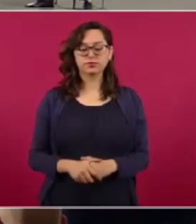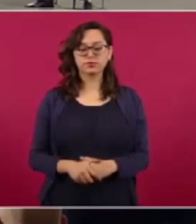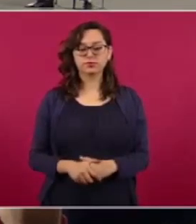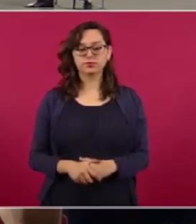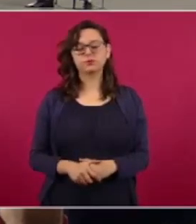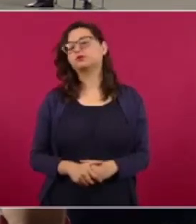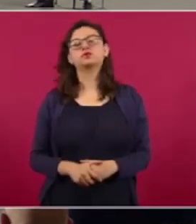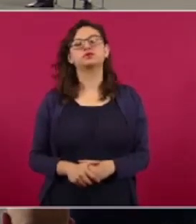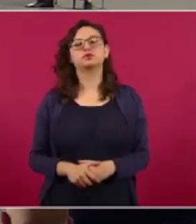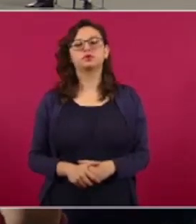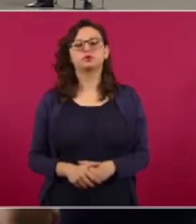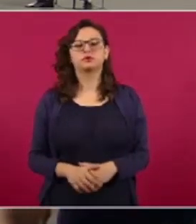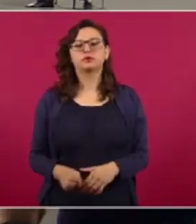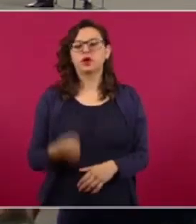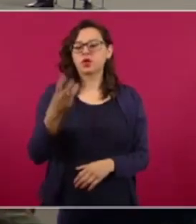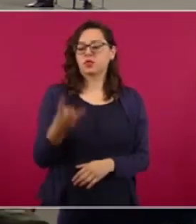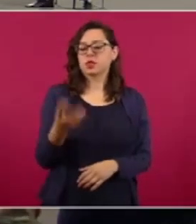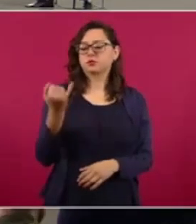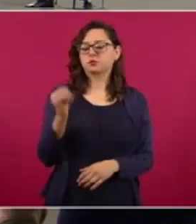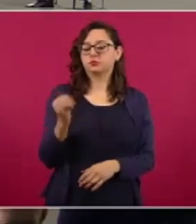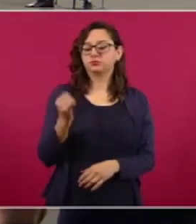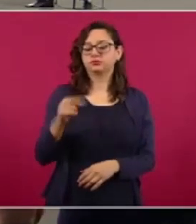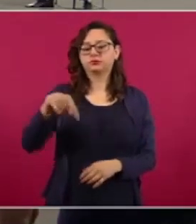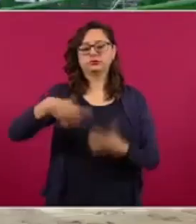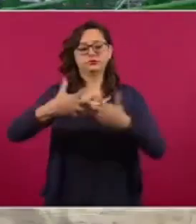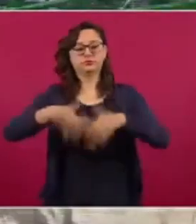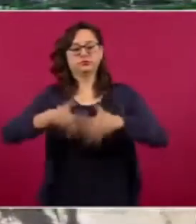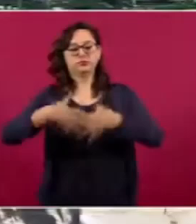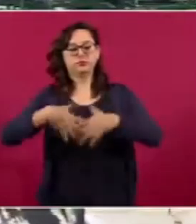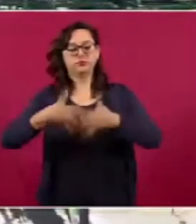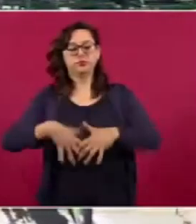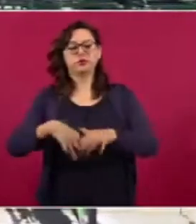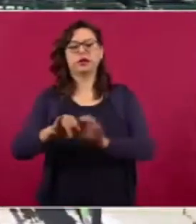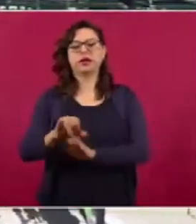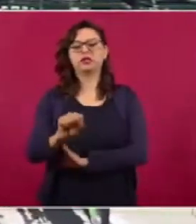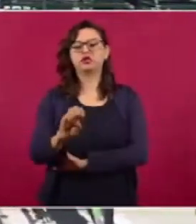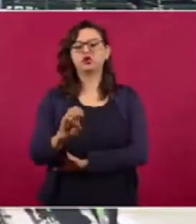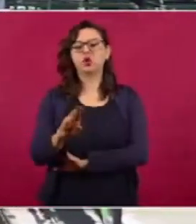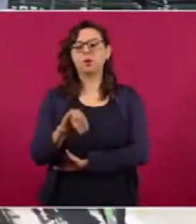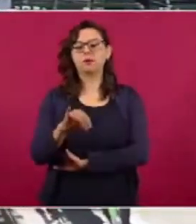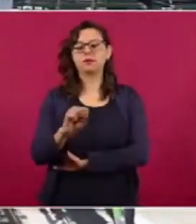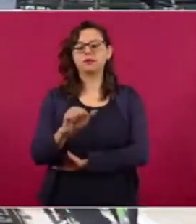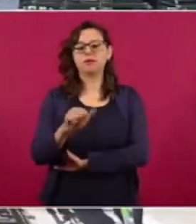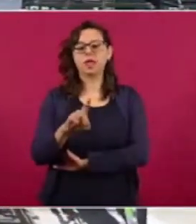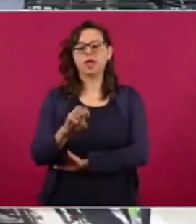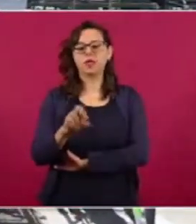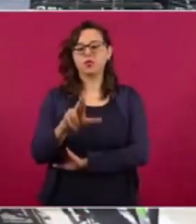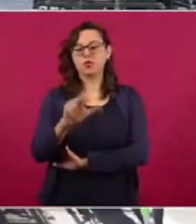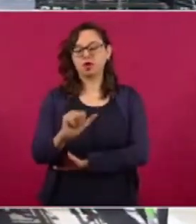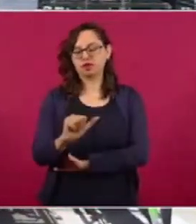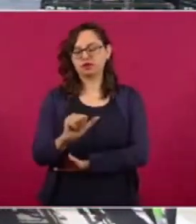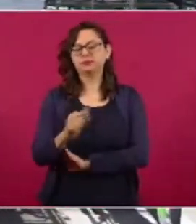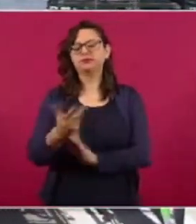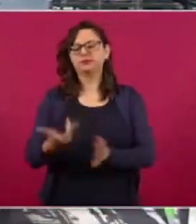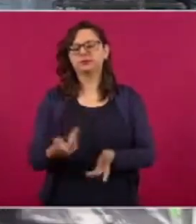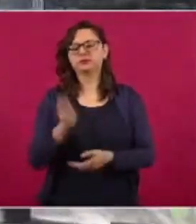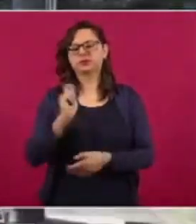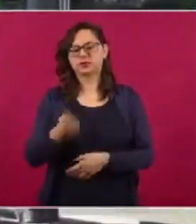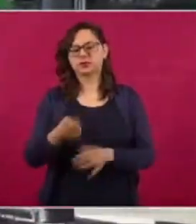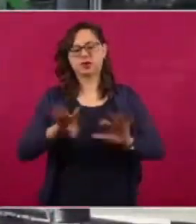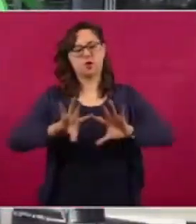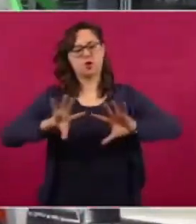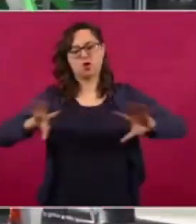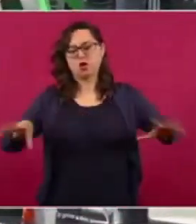Es 3 de junio y estamos en la planta isomerizadora de Pentanos Yexanos, que forma parte del